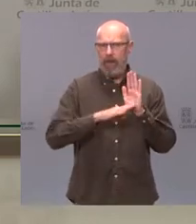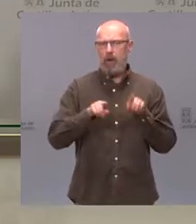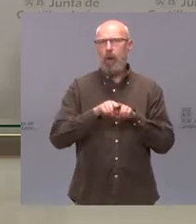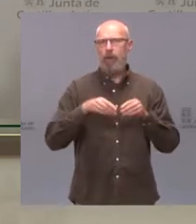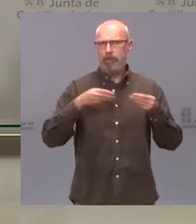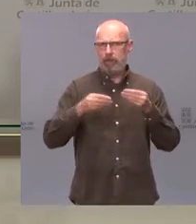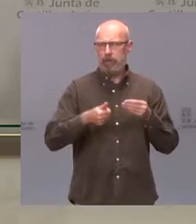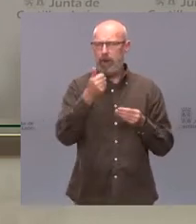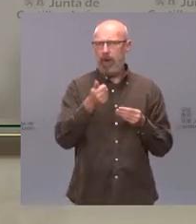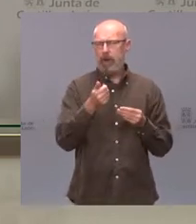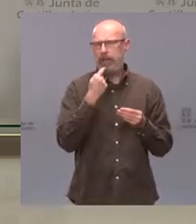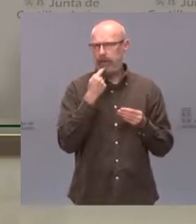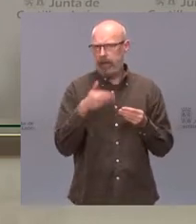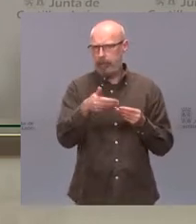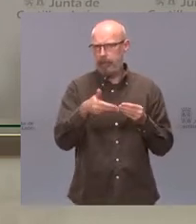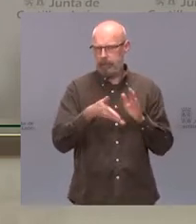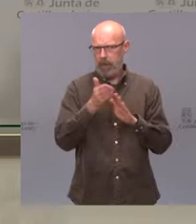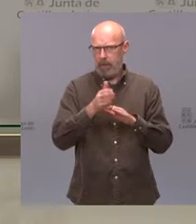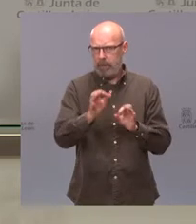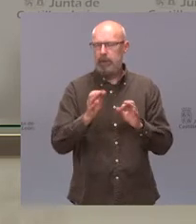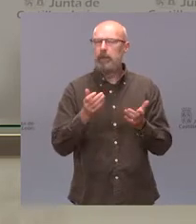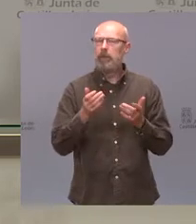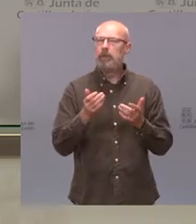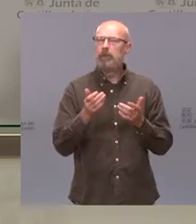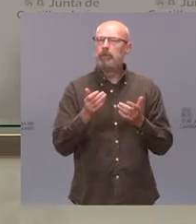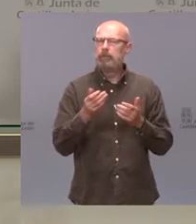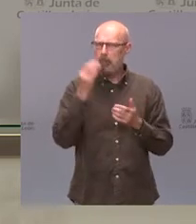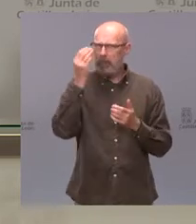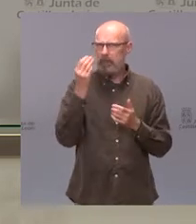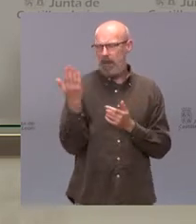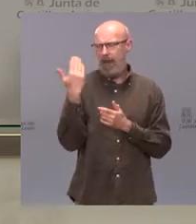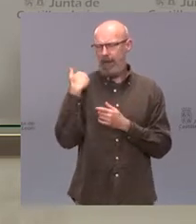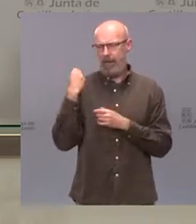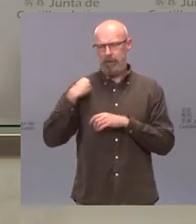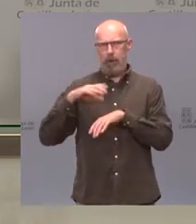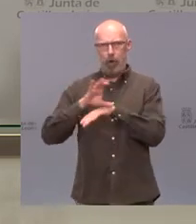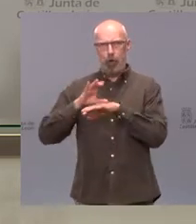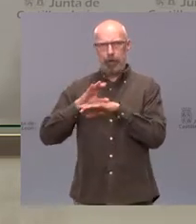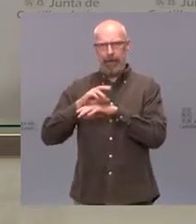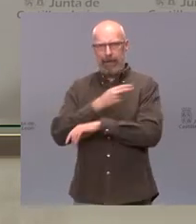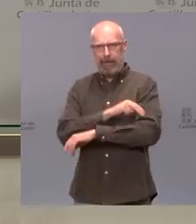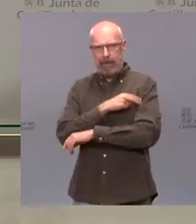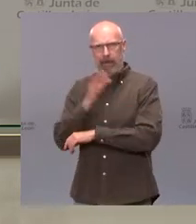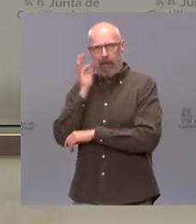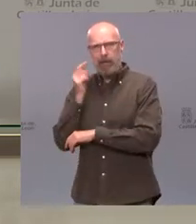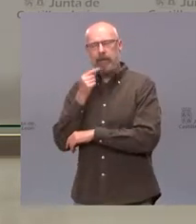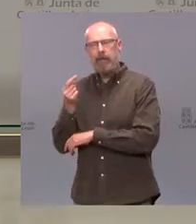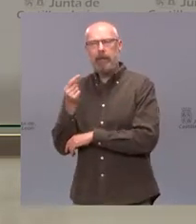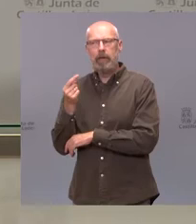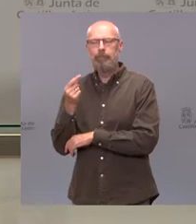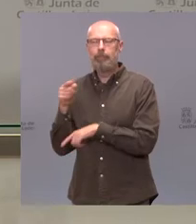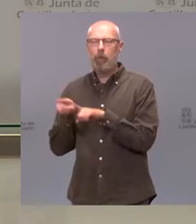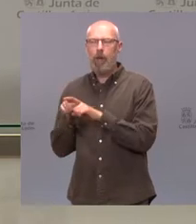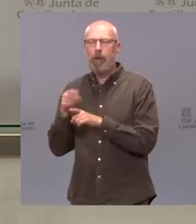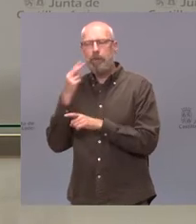si han tenido en cuenta lo que ayer planteaba la consejera de Sanidad, es decir, su temor a que se